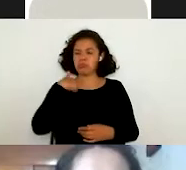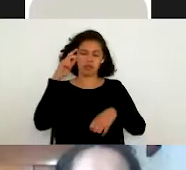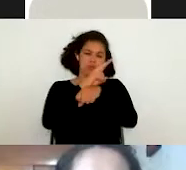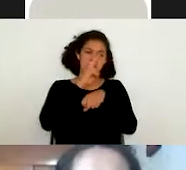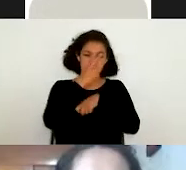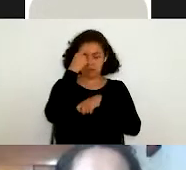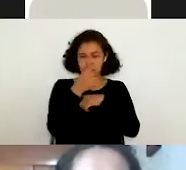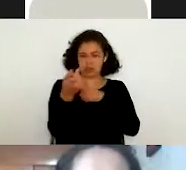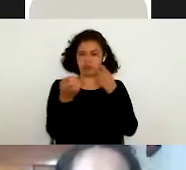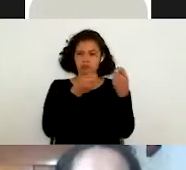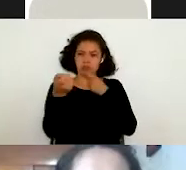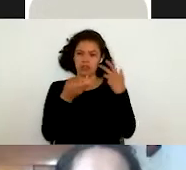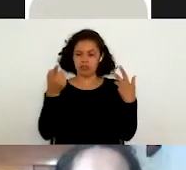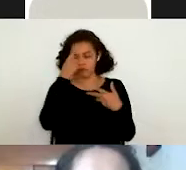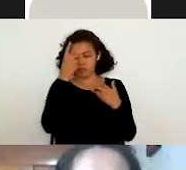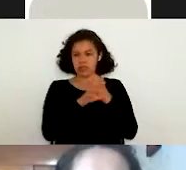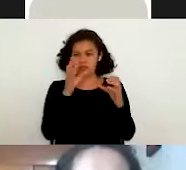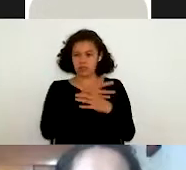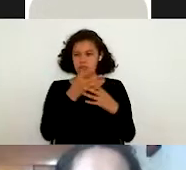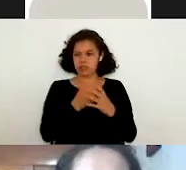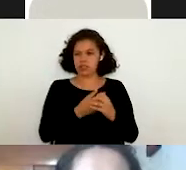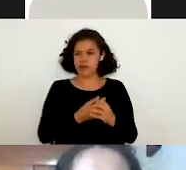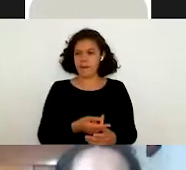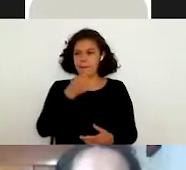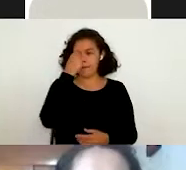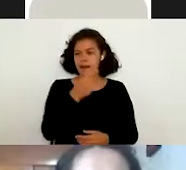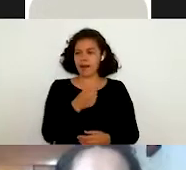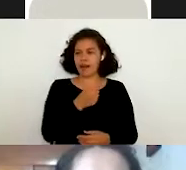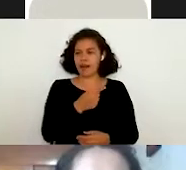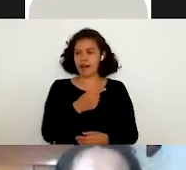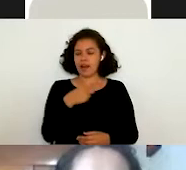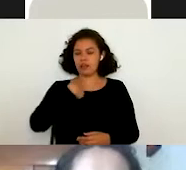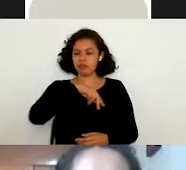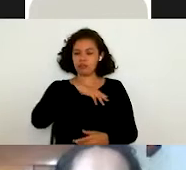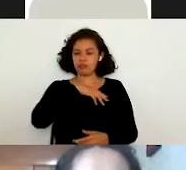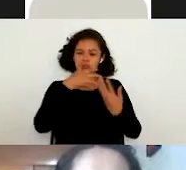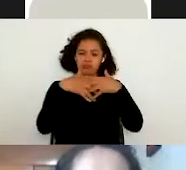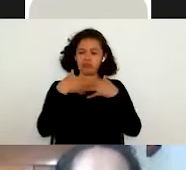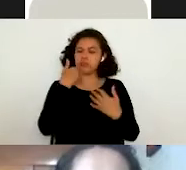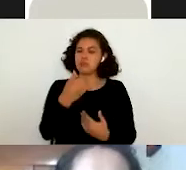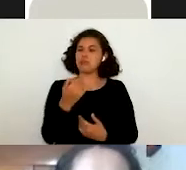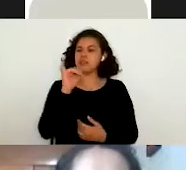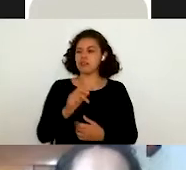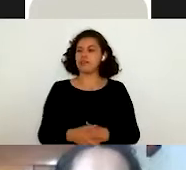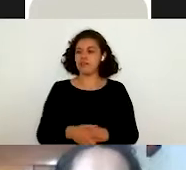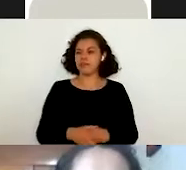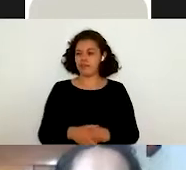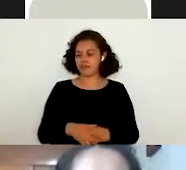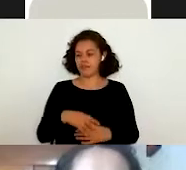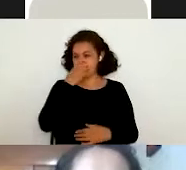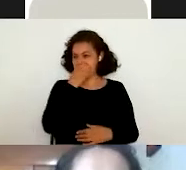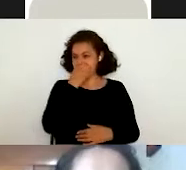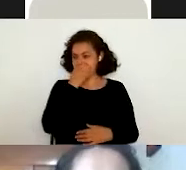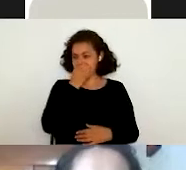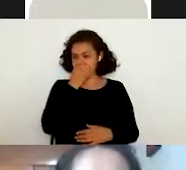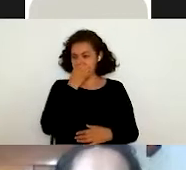en control las cosas, ¿no? De ir viendo que sí está funcionando. Esto nos va a permitir evaluar